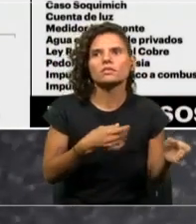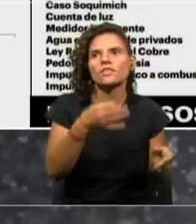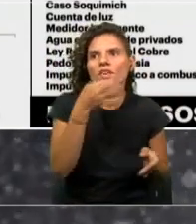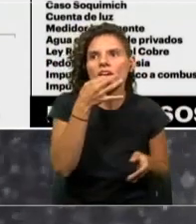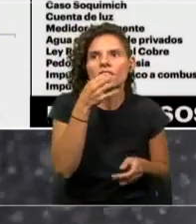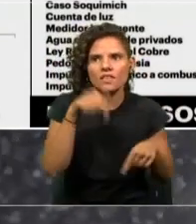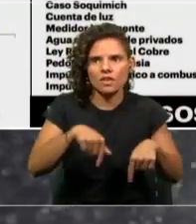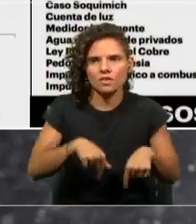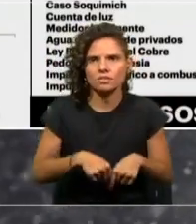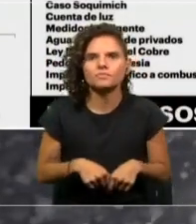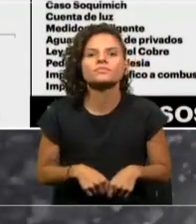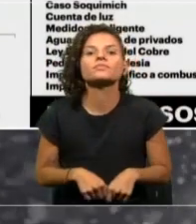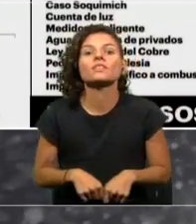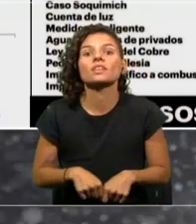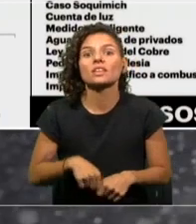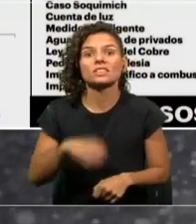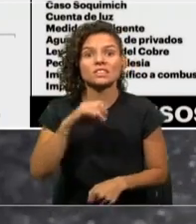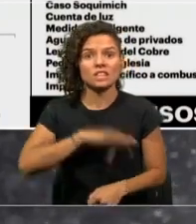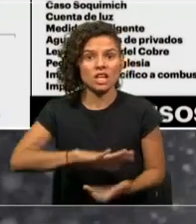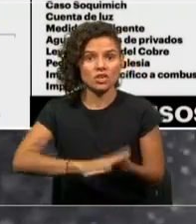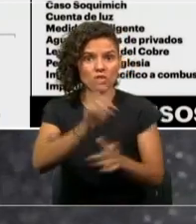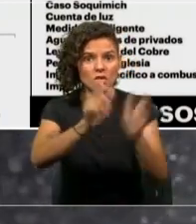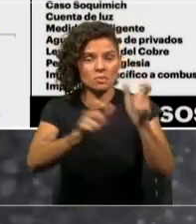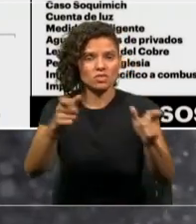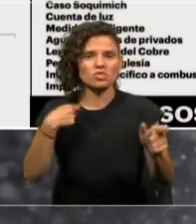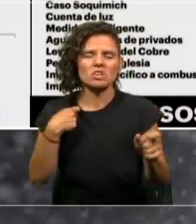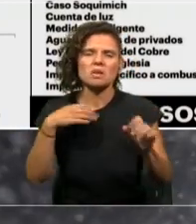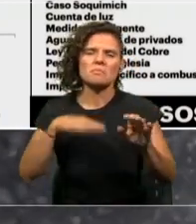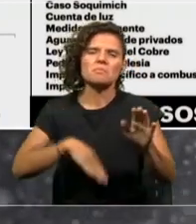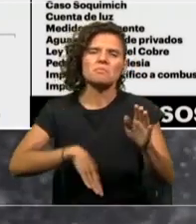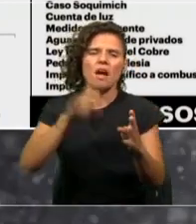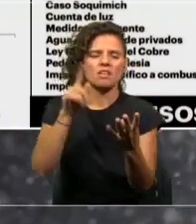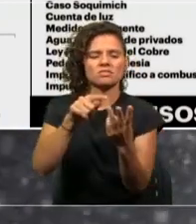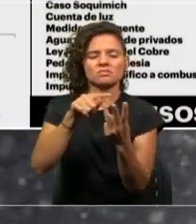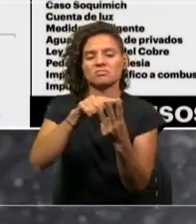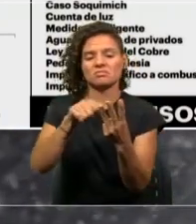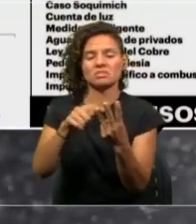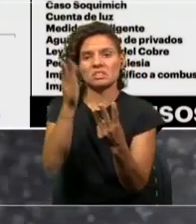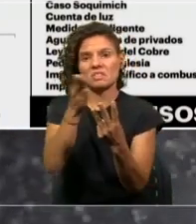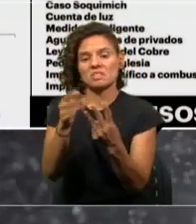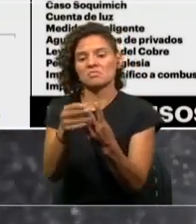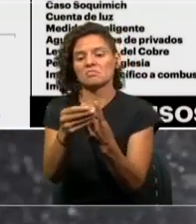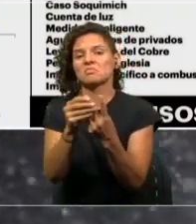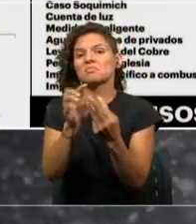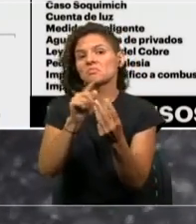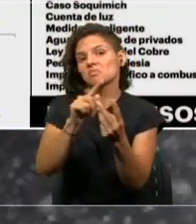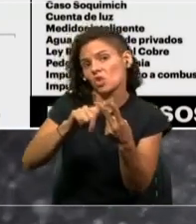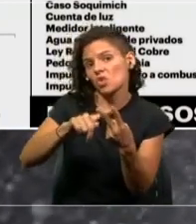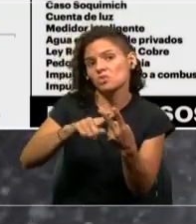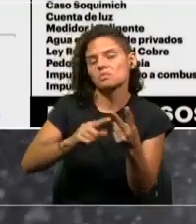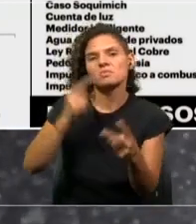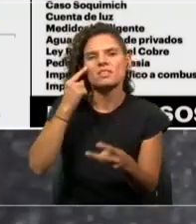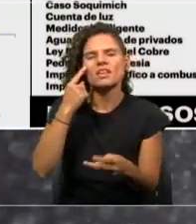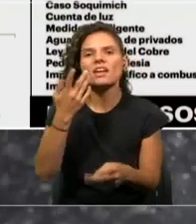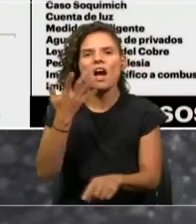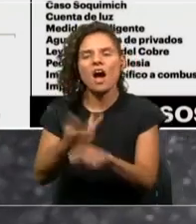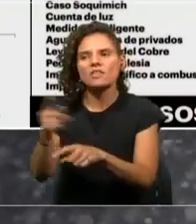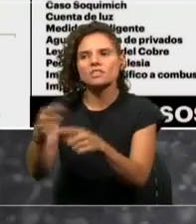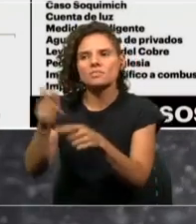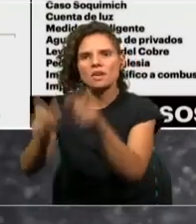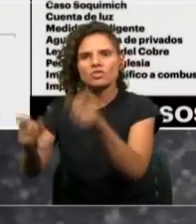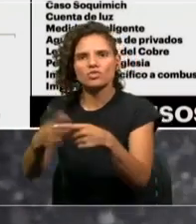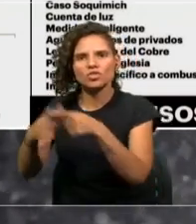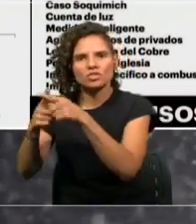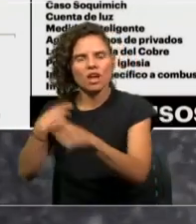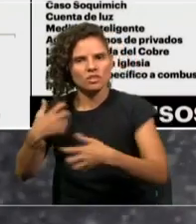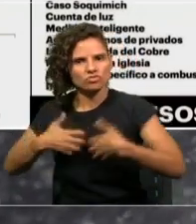la población chilena, ya representativa, piensa que este es un problema de la expresión de un descontento social generalizado y que no es